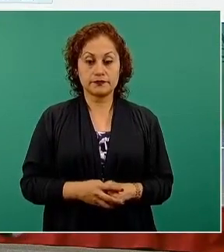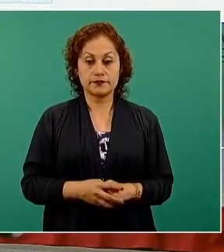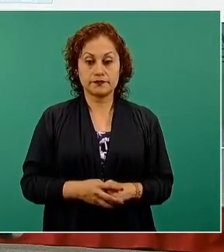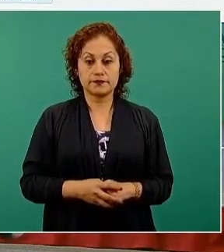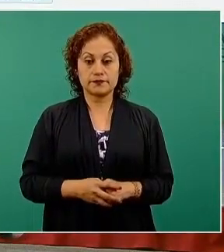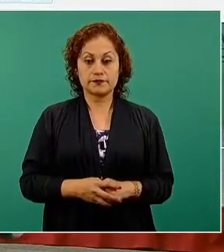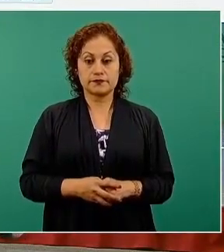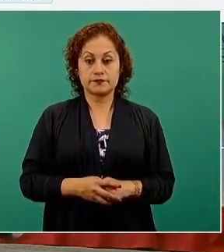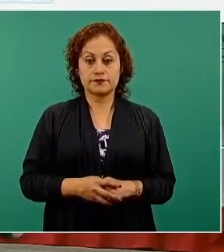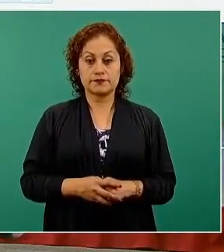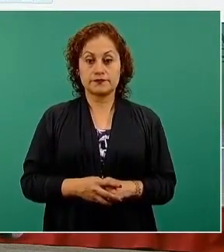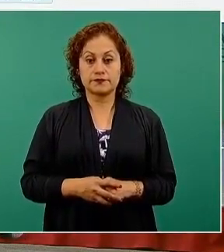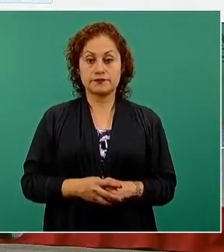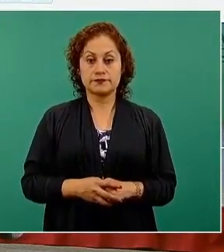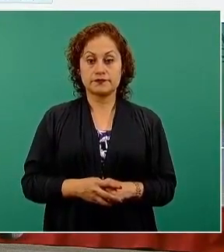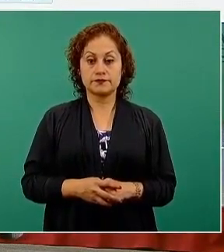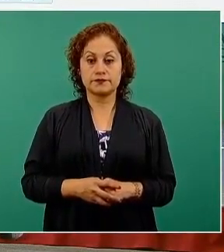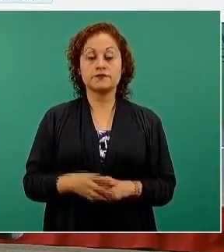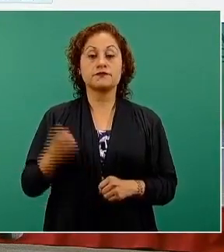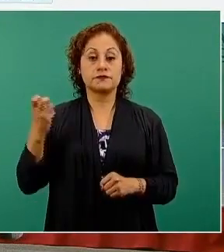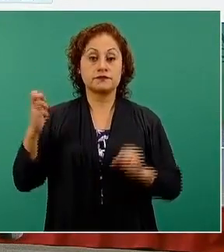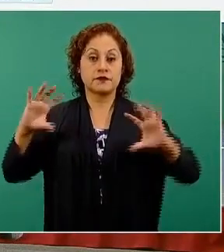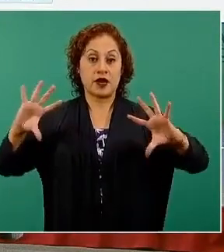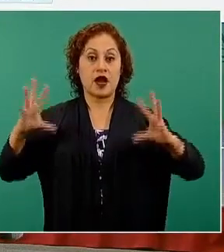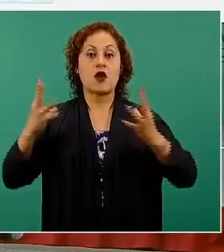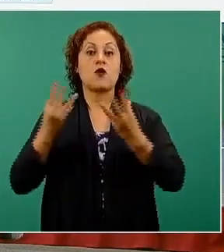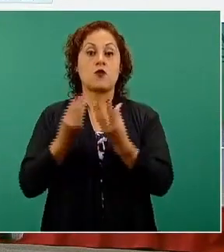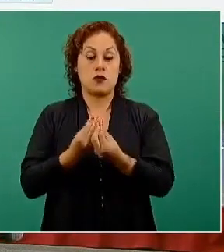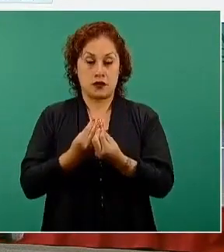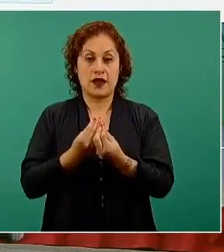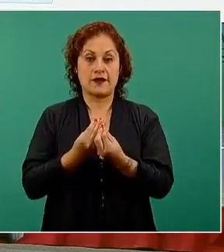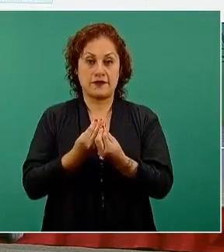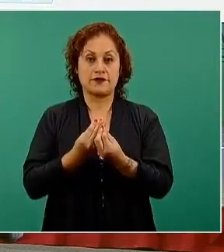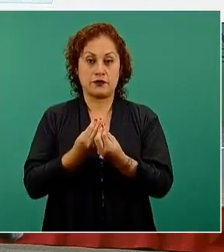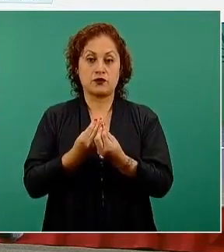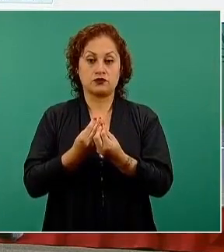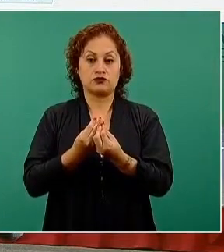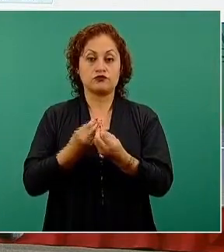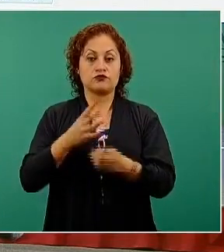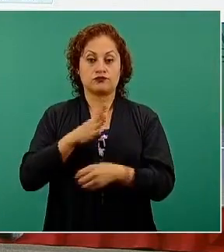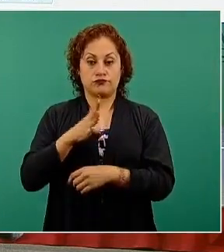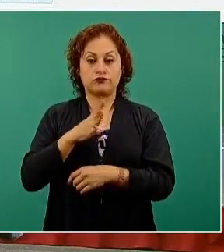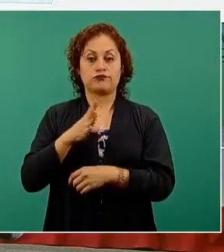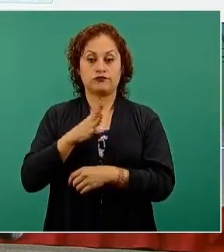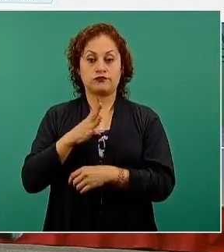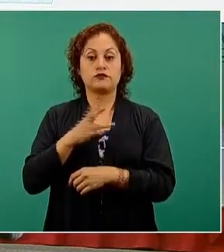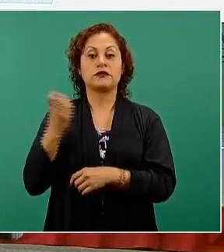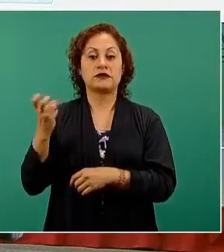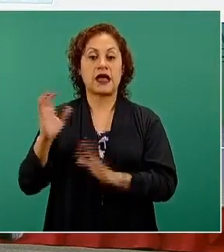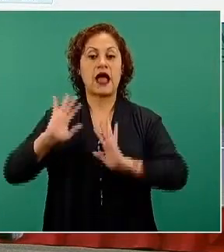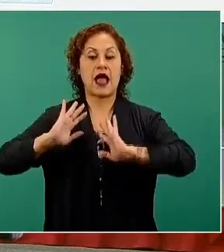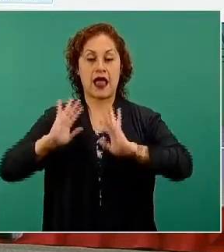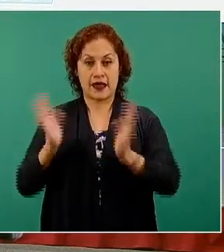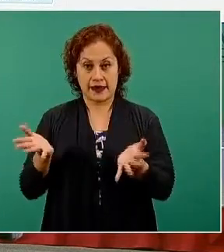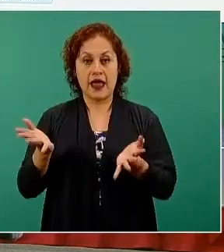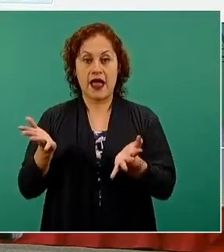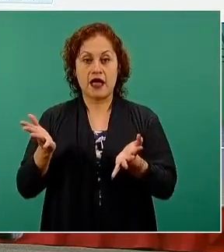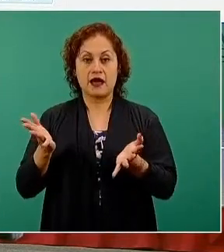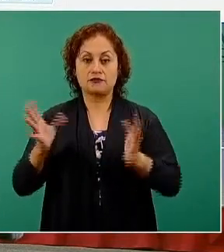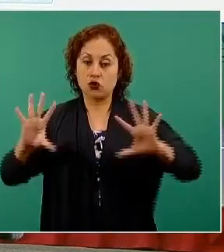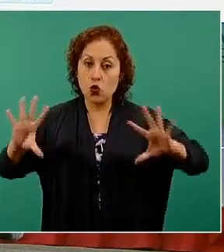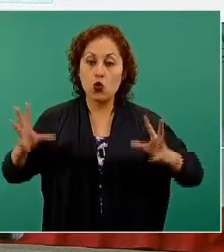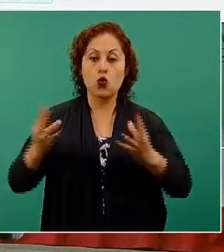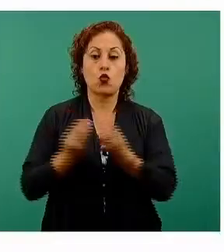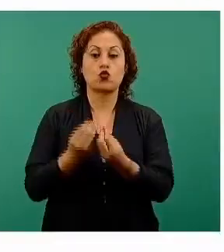Y este es el acumulado. Al día de hoy, ya con estas dosis contabilizadas, ya superamos los 3